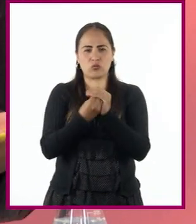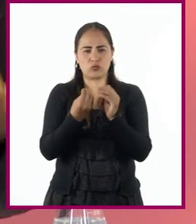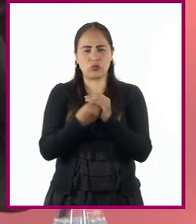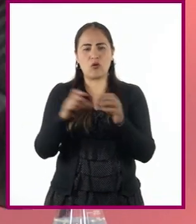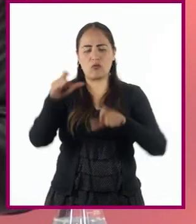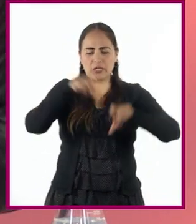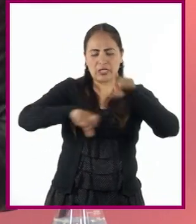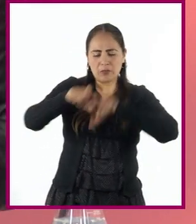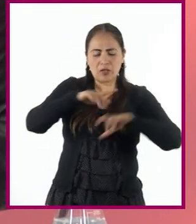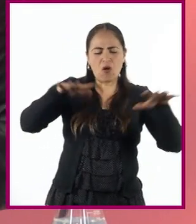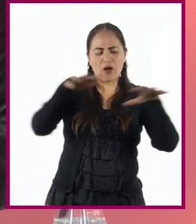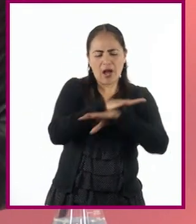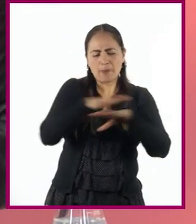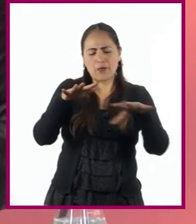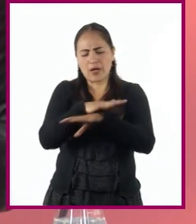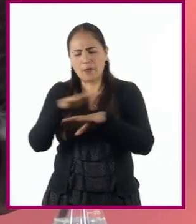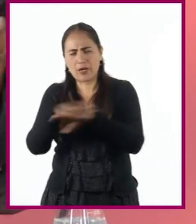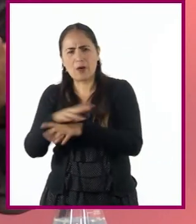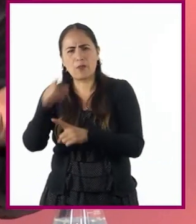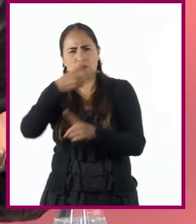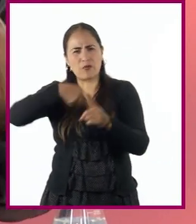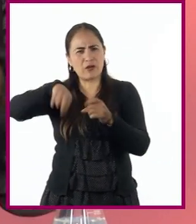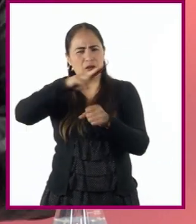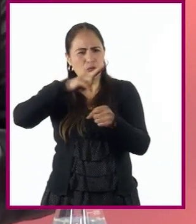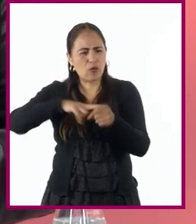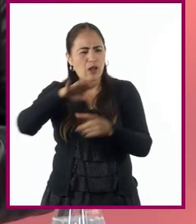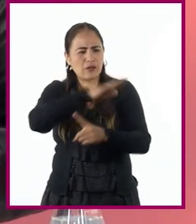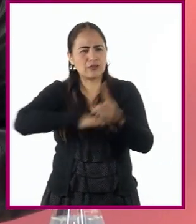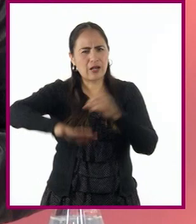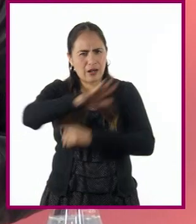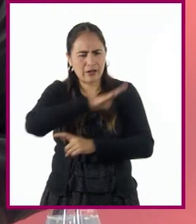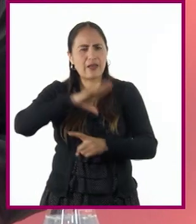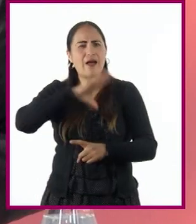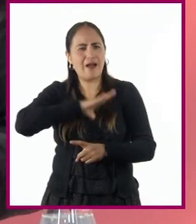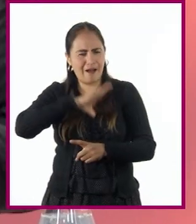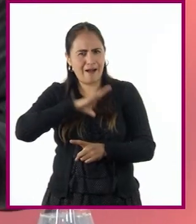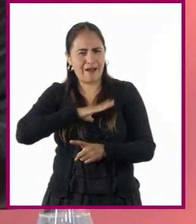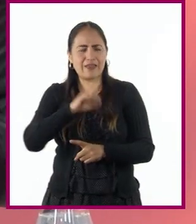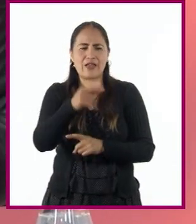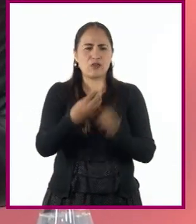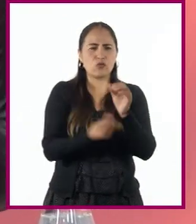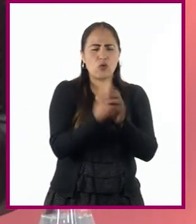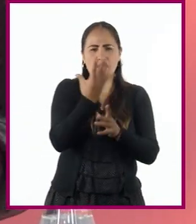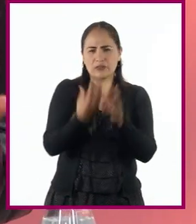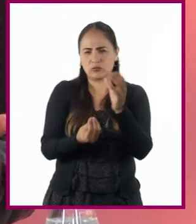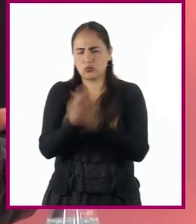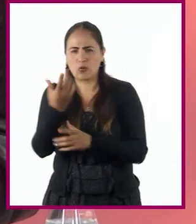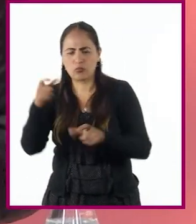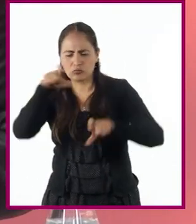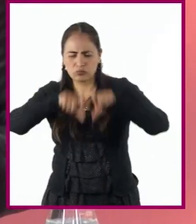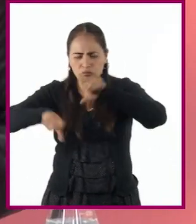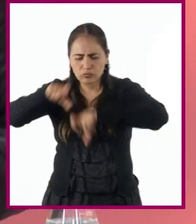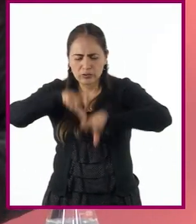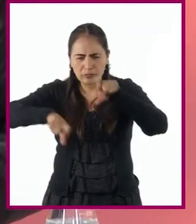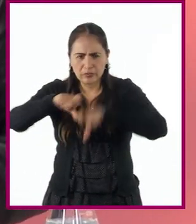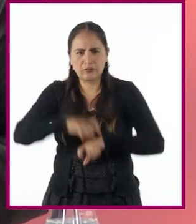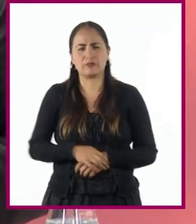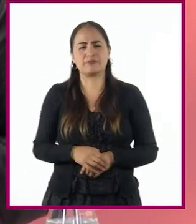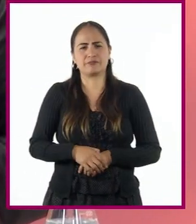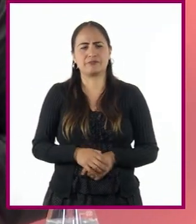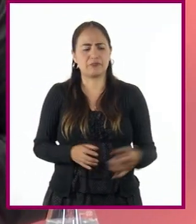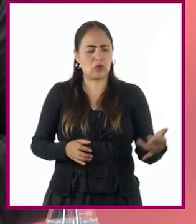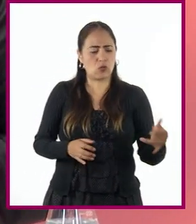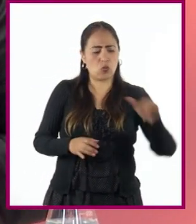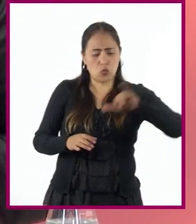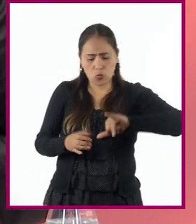todo proceso que se lleva en la naturaleza y que da lugar a la formación de nuevas sustancias, es decir, la interacción química